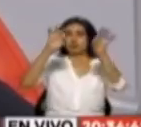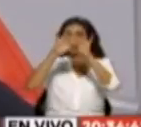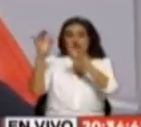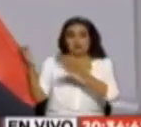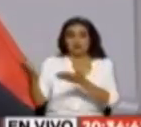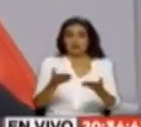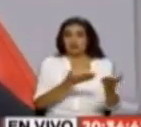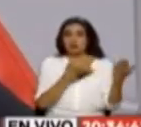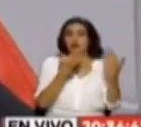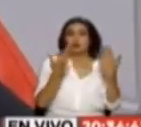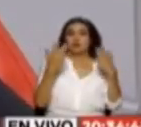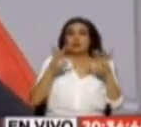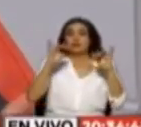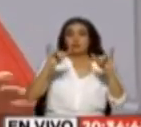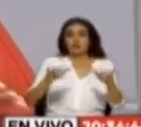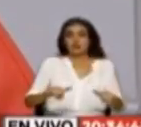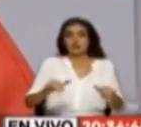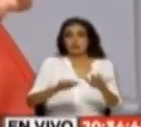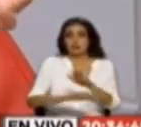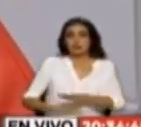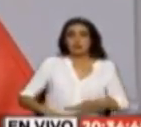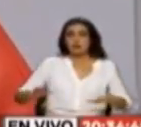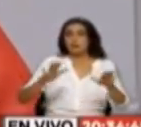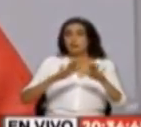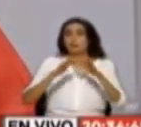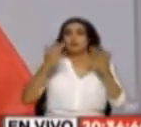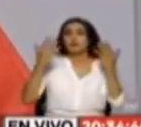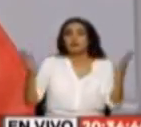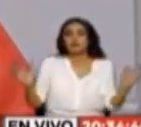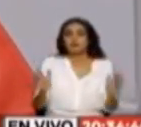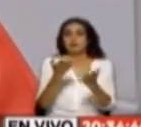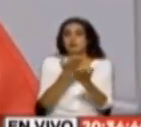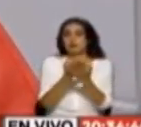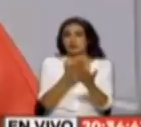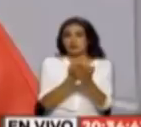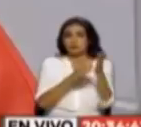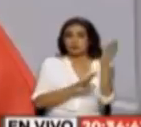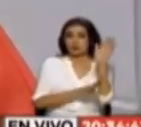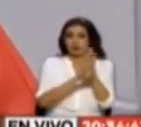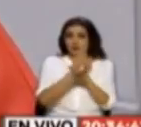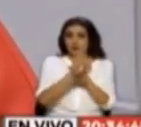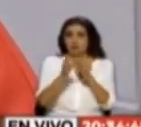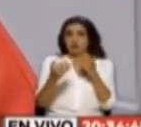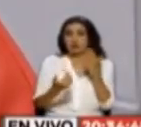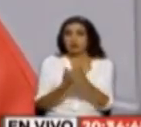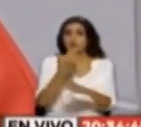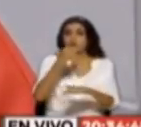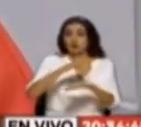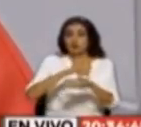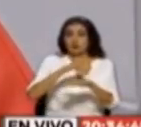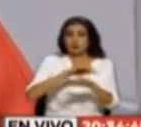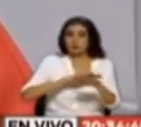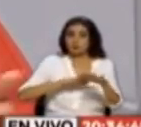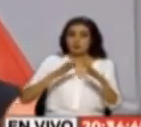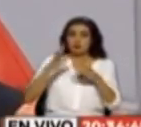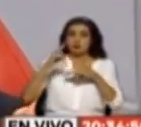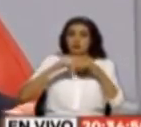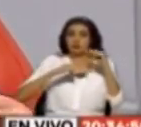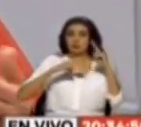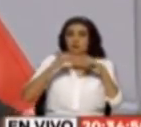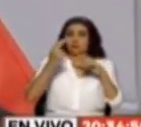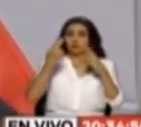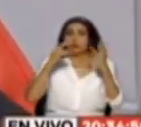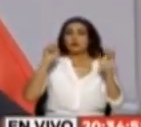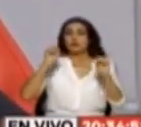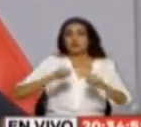momento, obviamente, se las dará a conocer, pero el eje de reactivación económica y productiva en esta nueva etapa del Comité de Reconstrucción